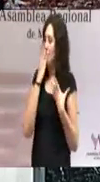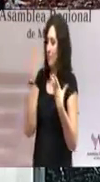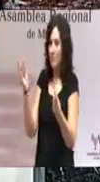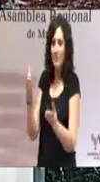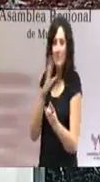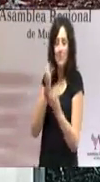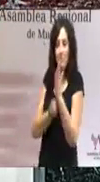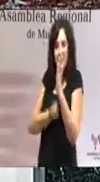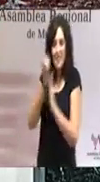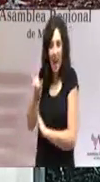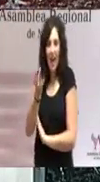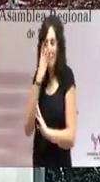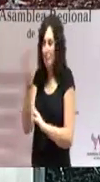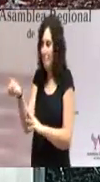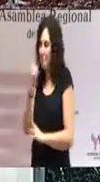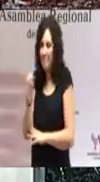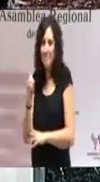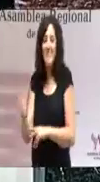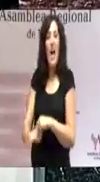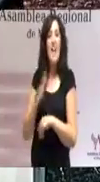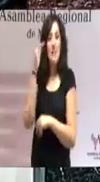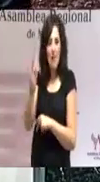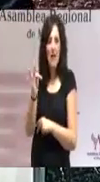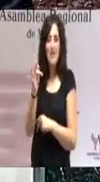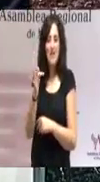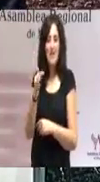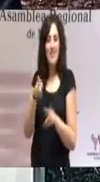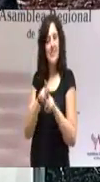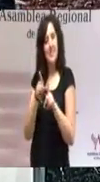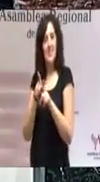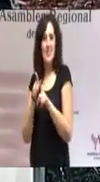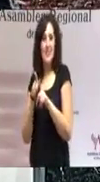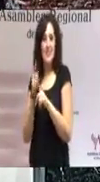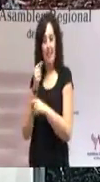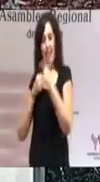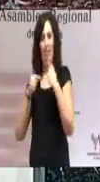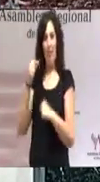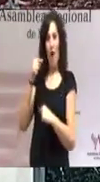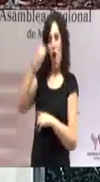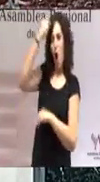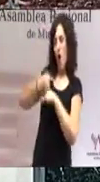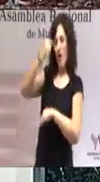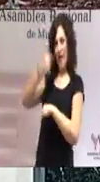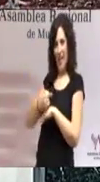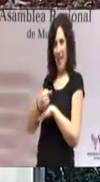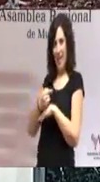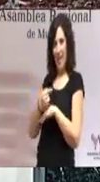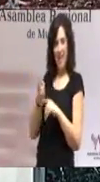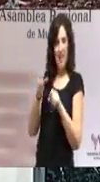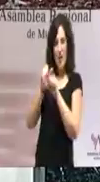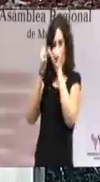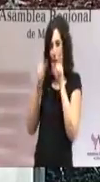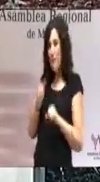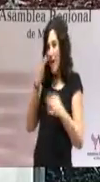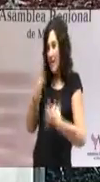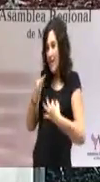mensaje, sino que además de eso me quiere usted obligar a que yo vea la